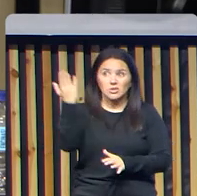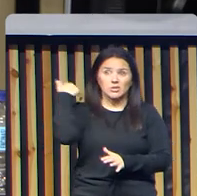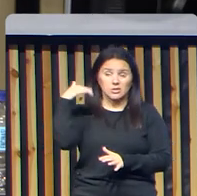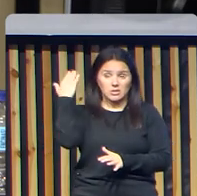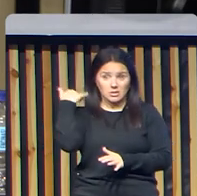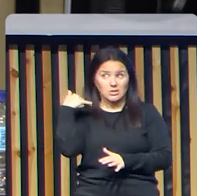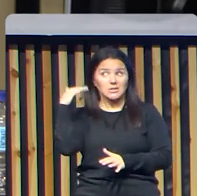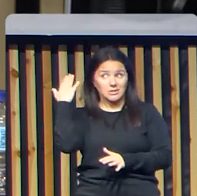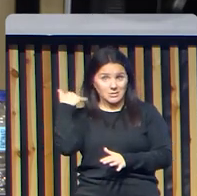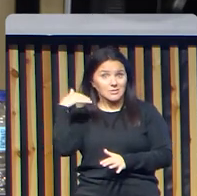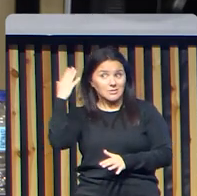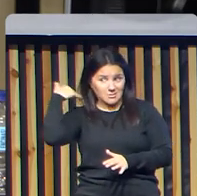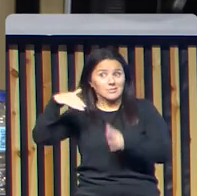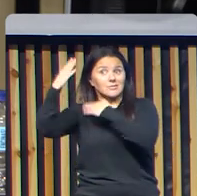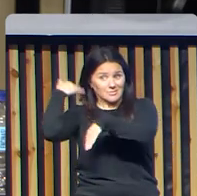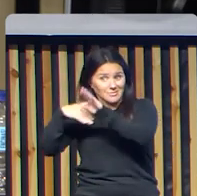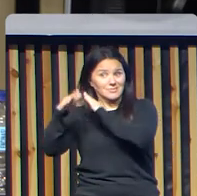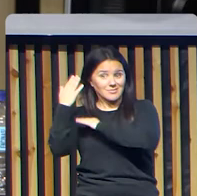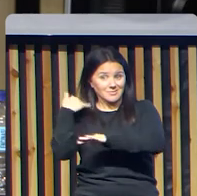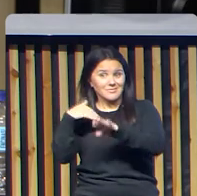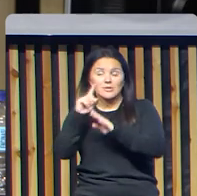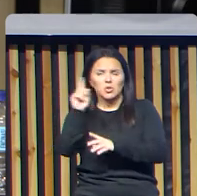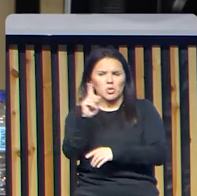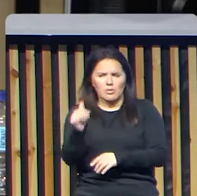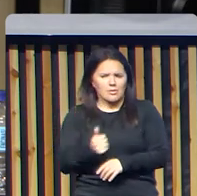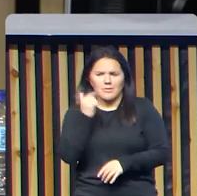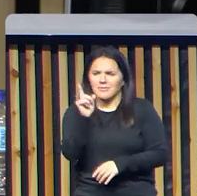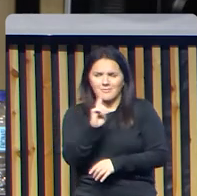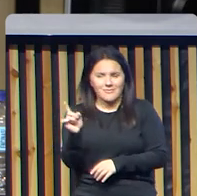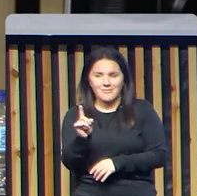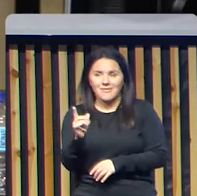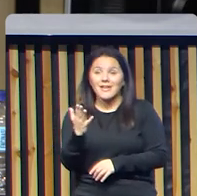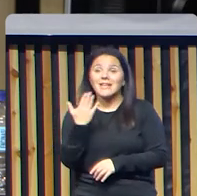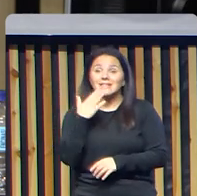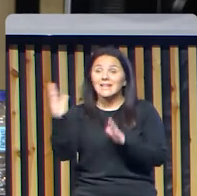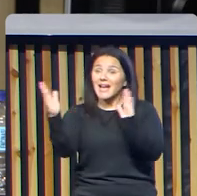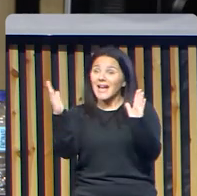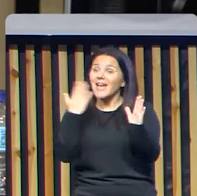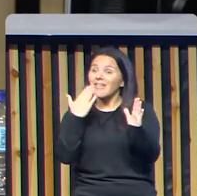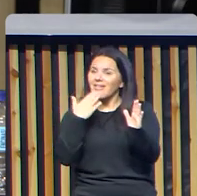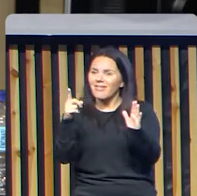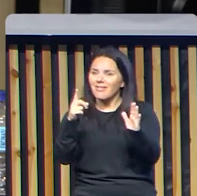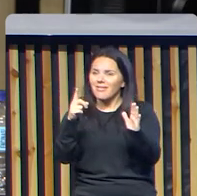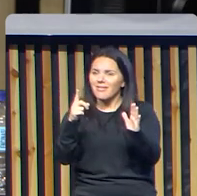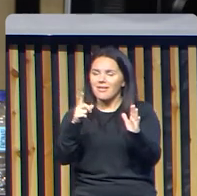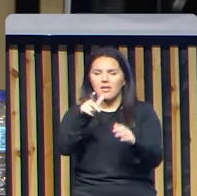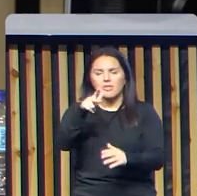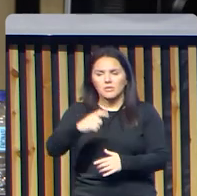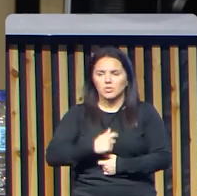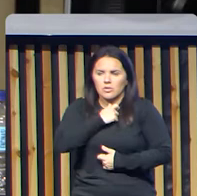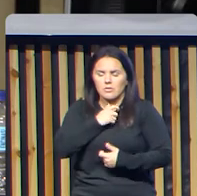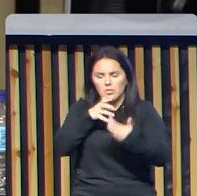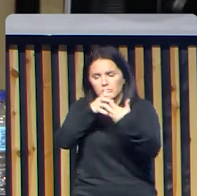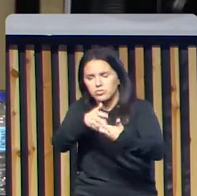ha pasado de tiempo lo que tampoco es casualidad porque es la década de lucha por los derechos civiles no por ejemplo